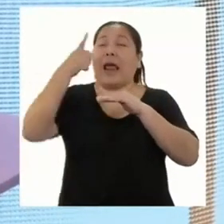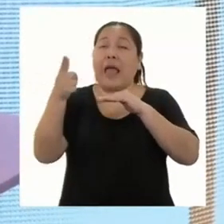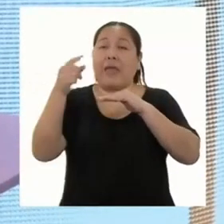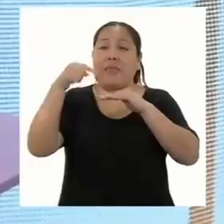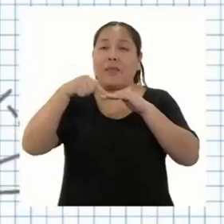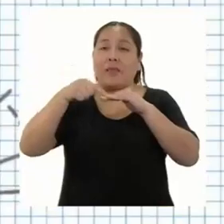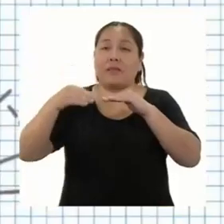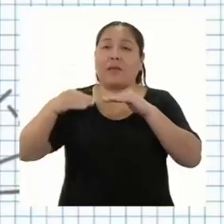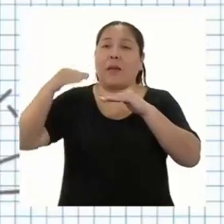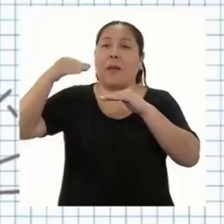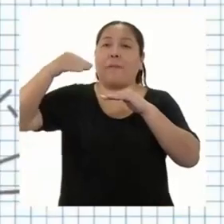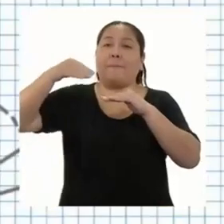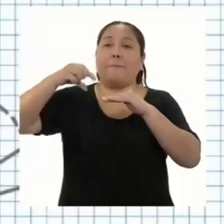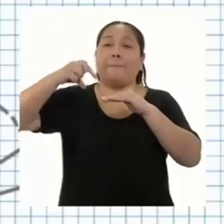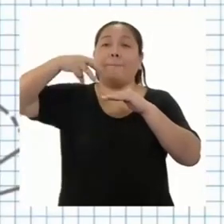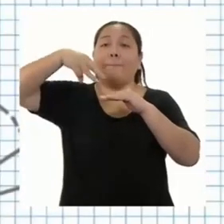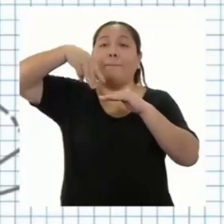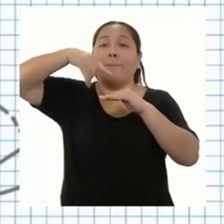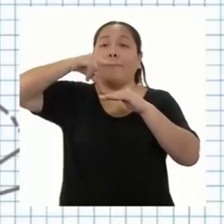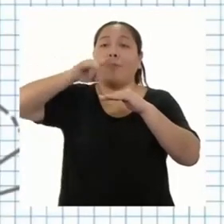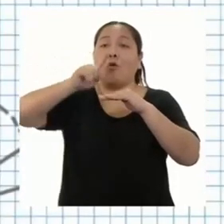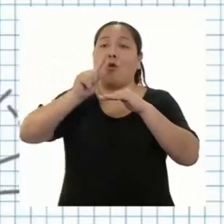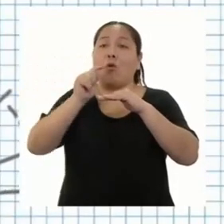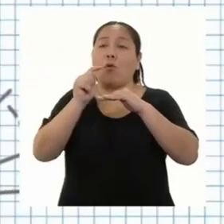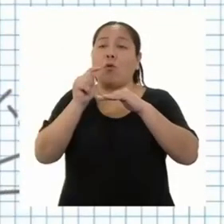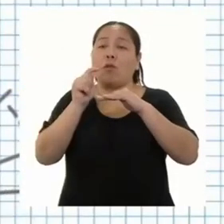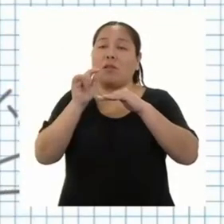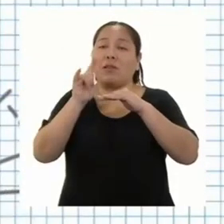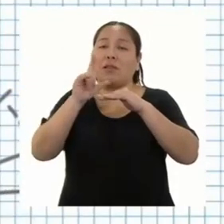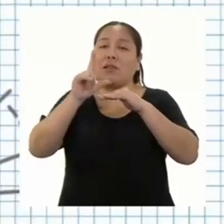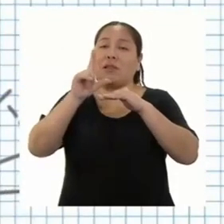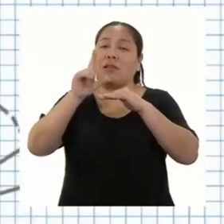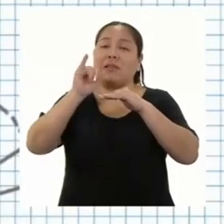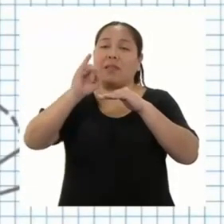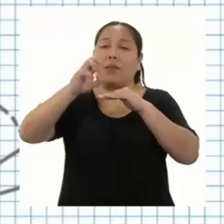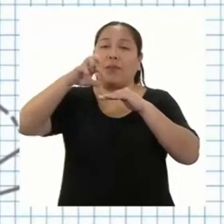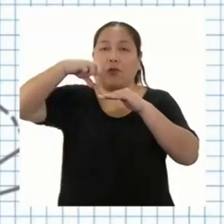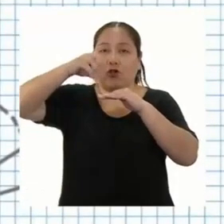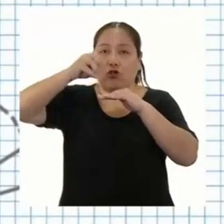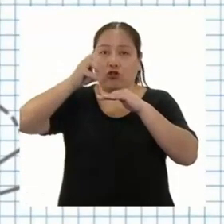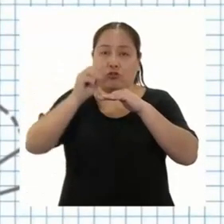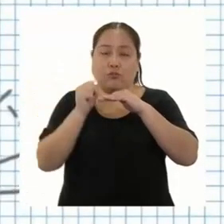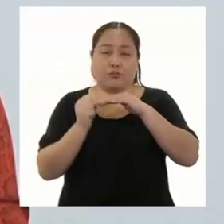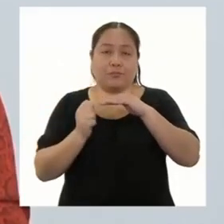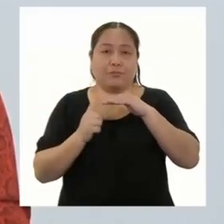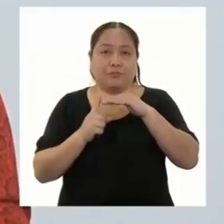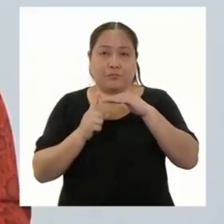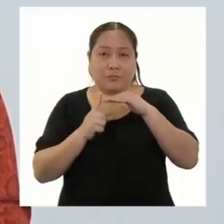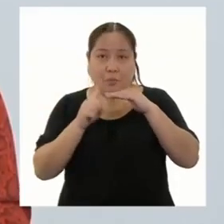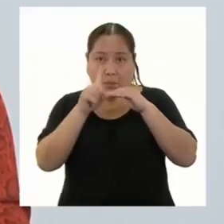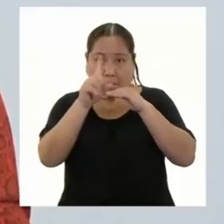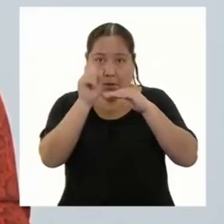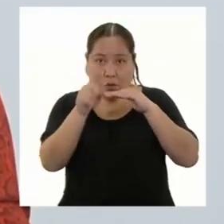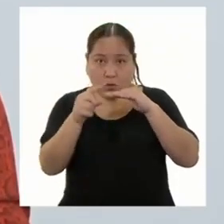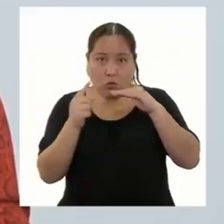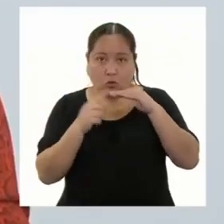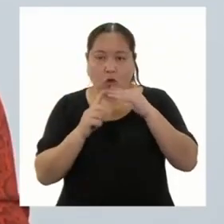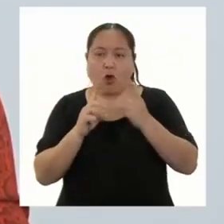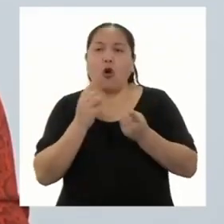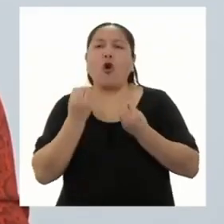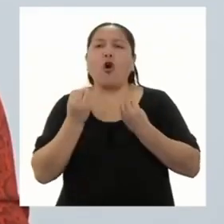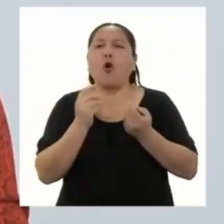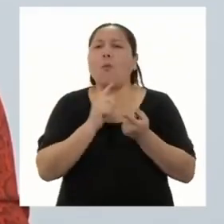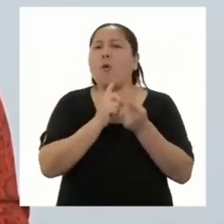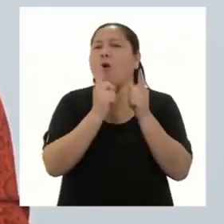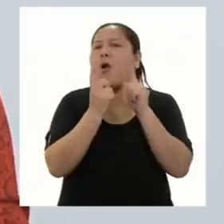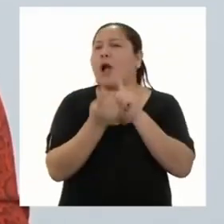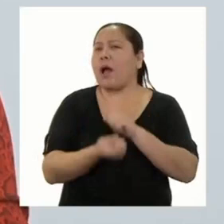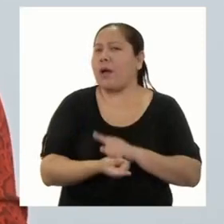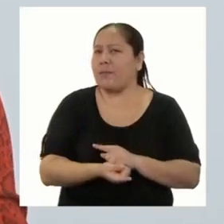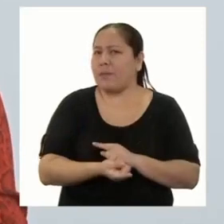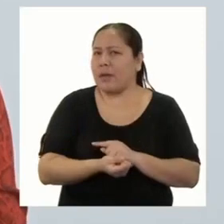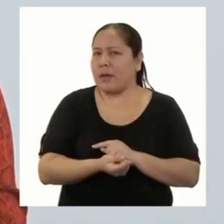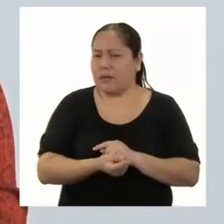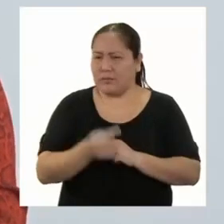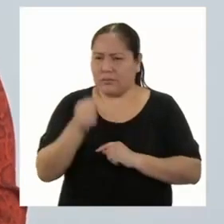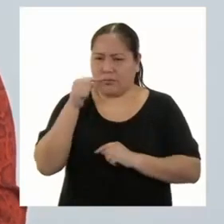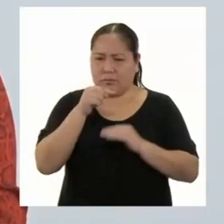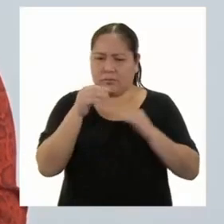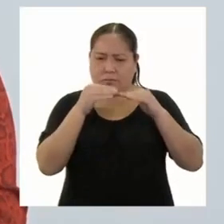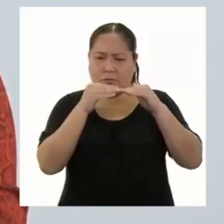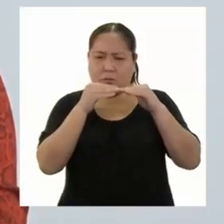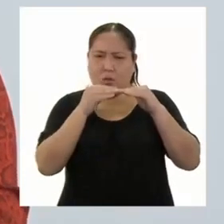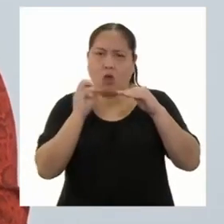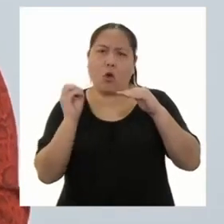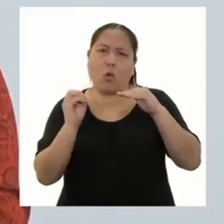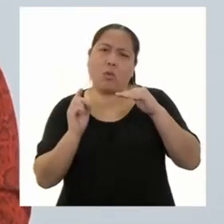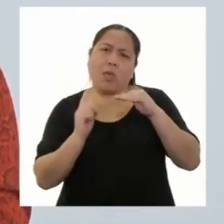múltiplos. Así es. Ahora le pregunto, ¿cómo convierten las unidades de longitud en una